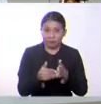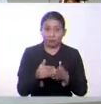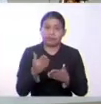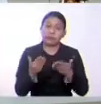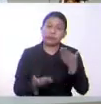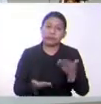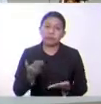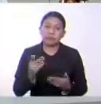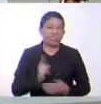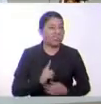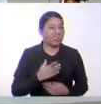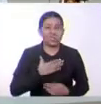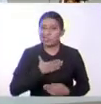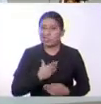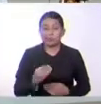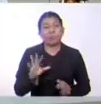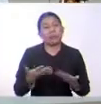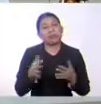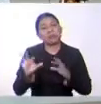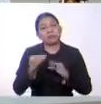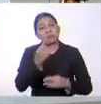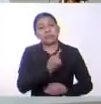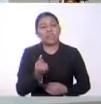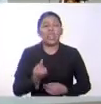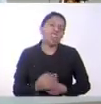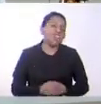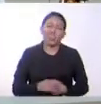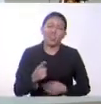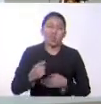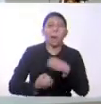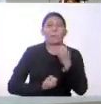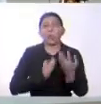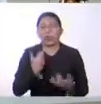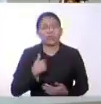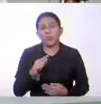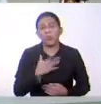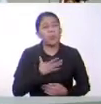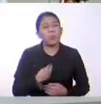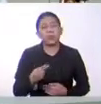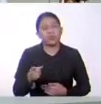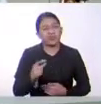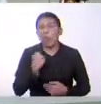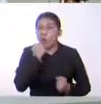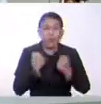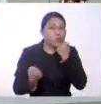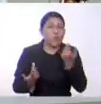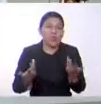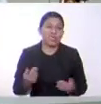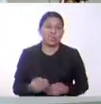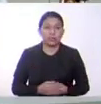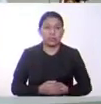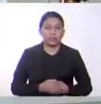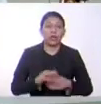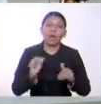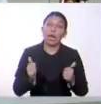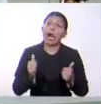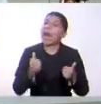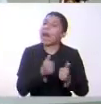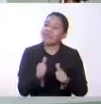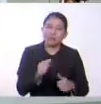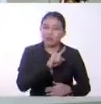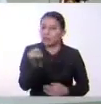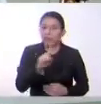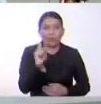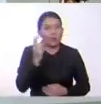probablemente no nos guste, porque algunas personas a veces dicen, es que la poesía no me gusta, me resulta aburrida, pero muchas veces es porque no